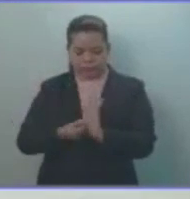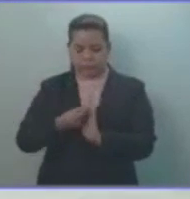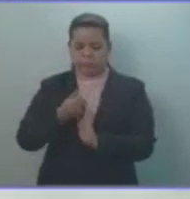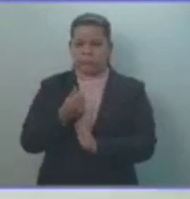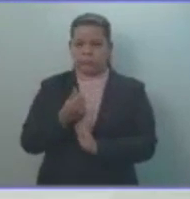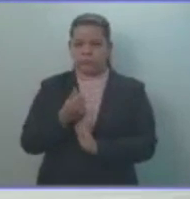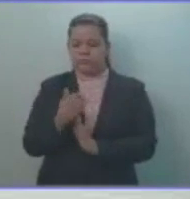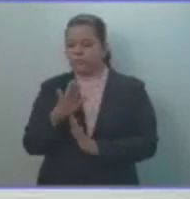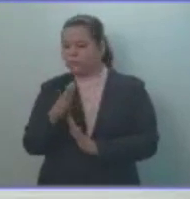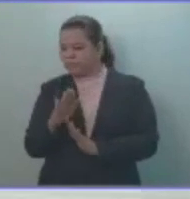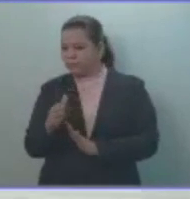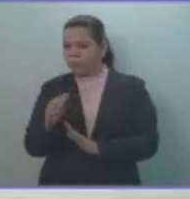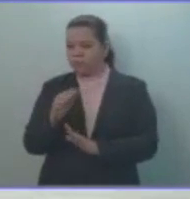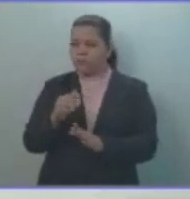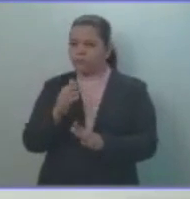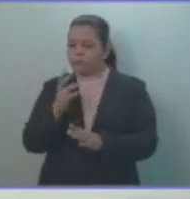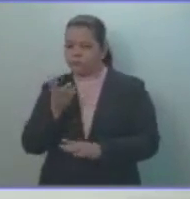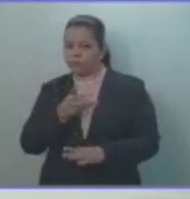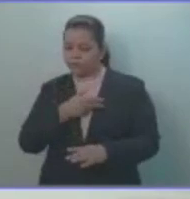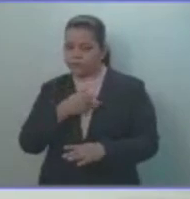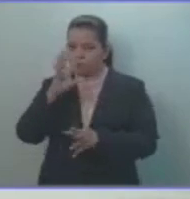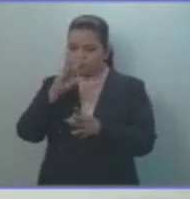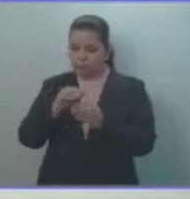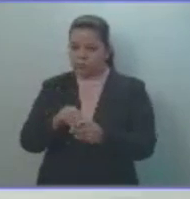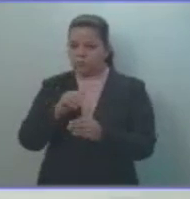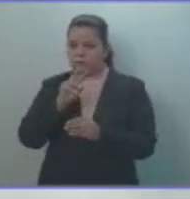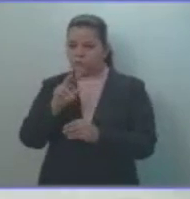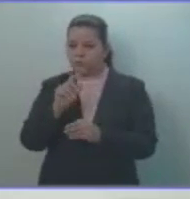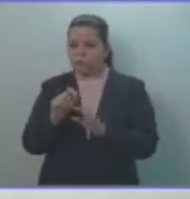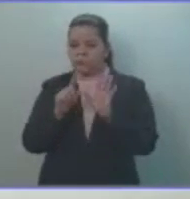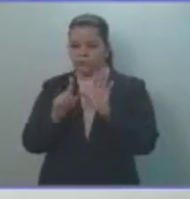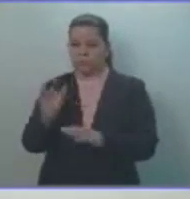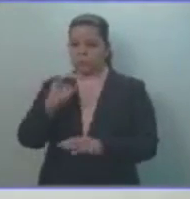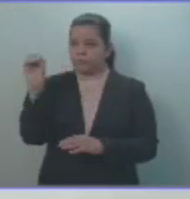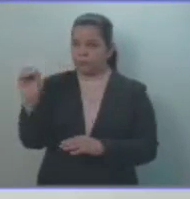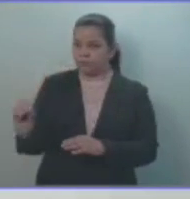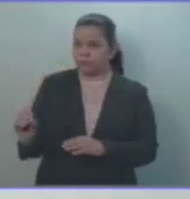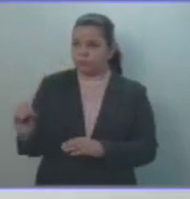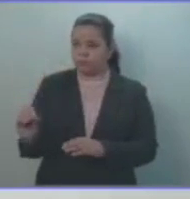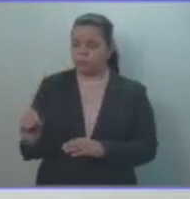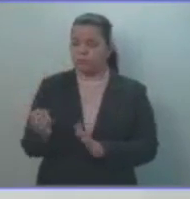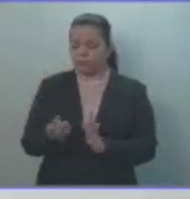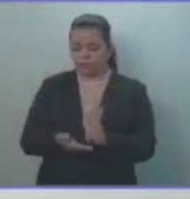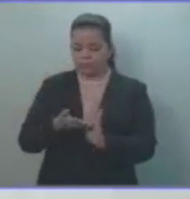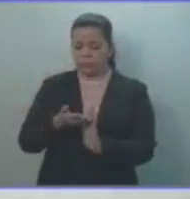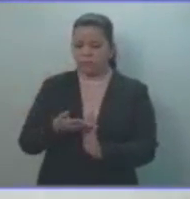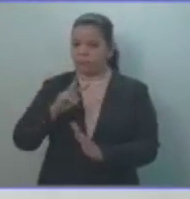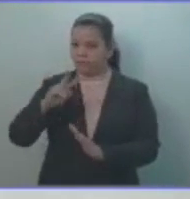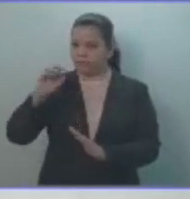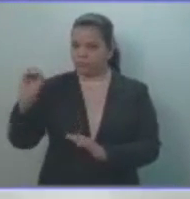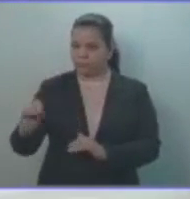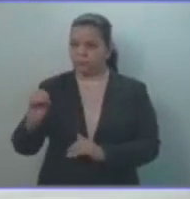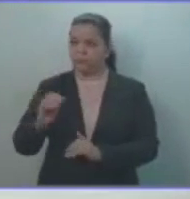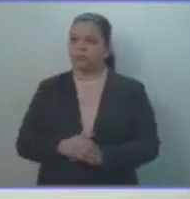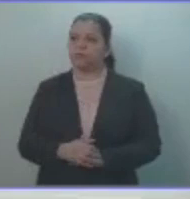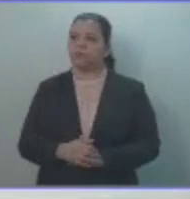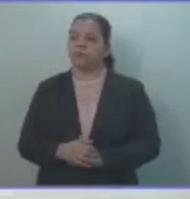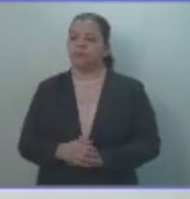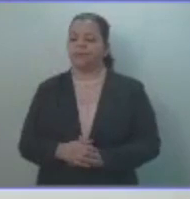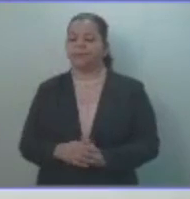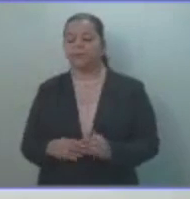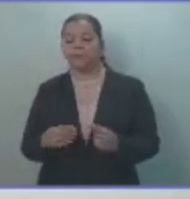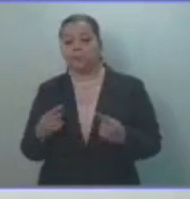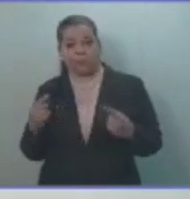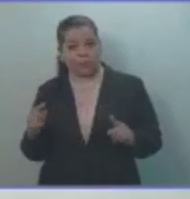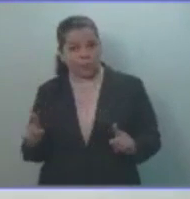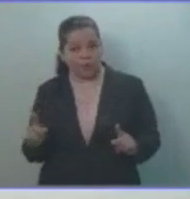se estima a una tasa real de 2.6% y una inflación de 2%. Pero,